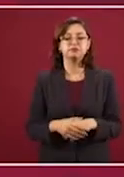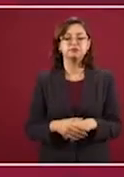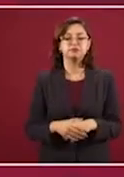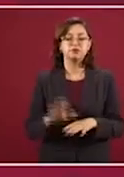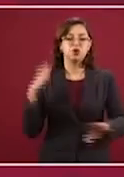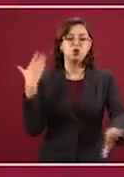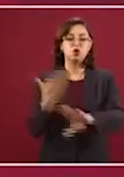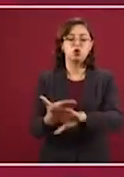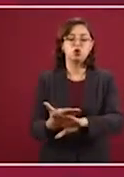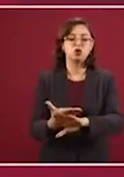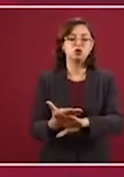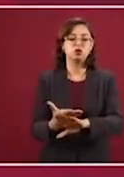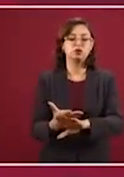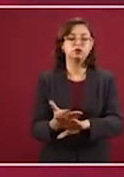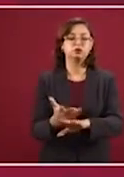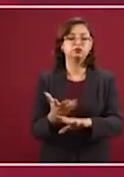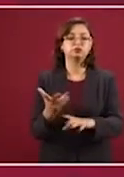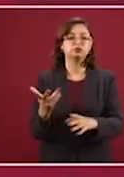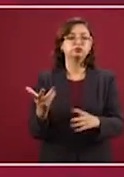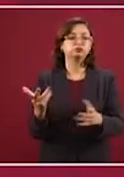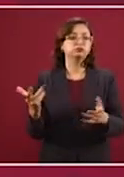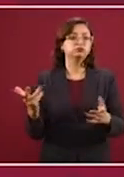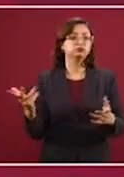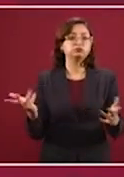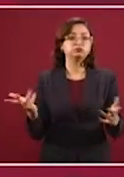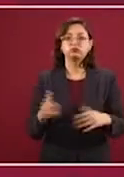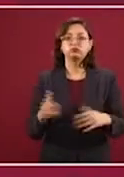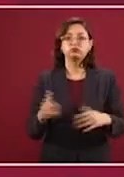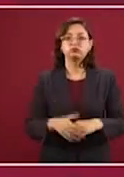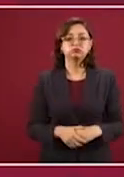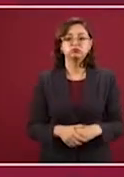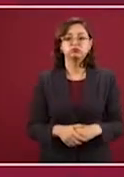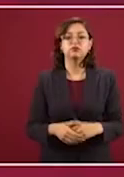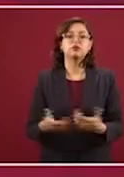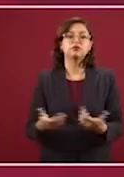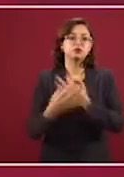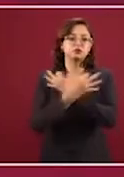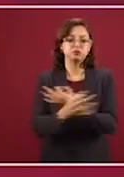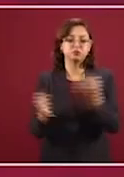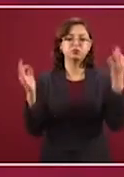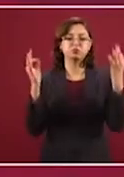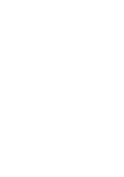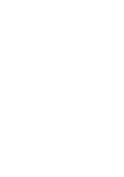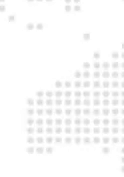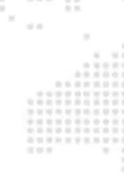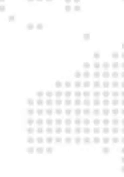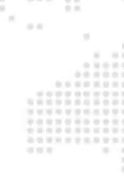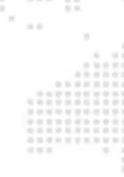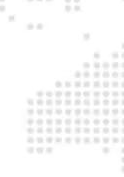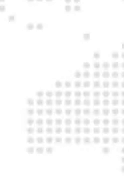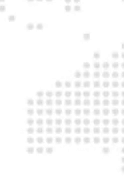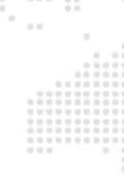protesta pública por esta situación.